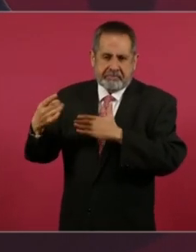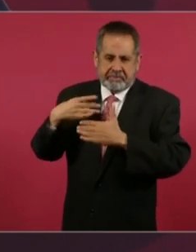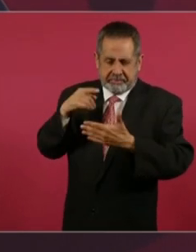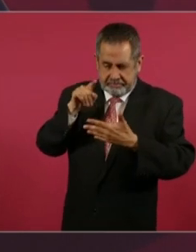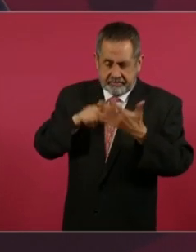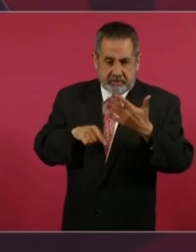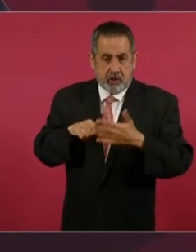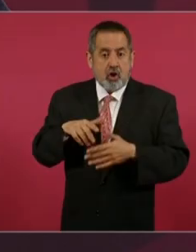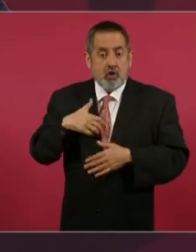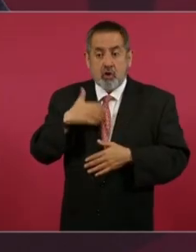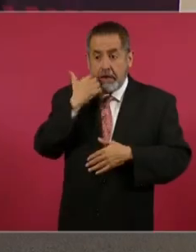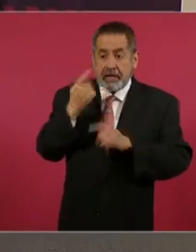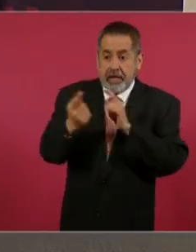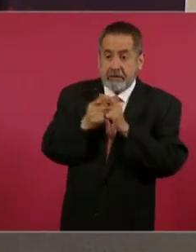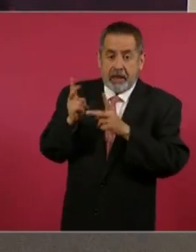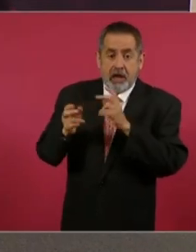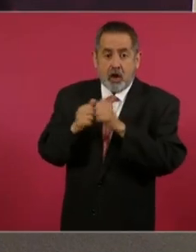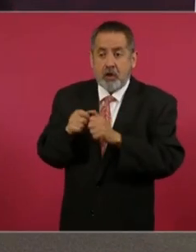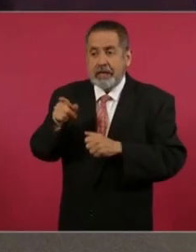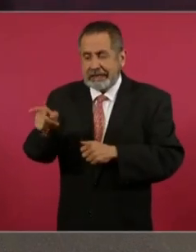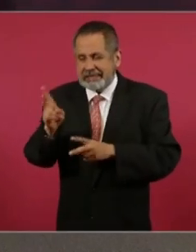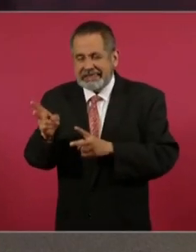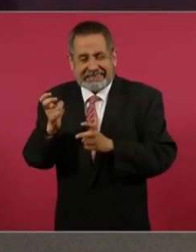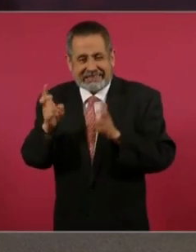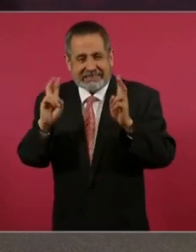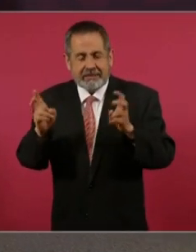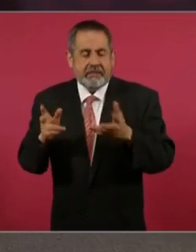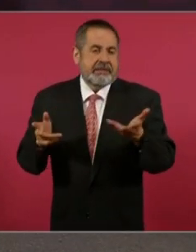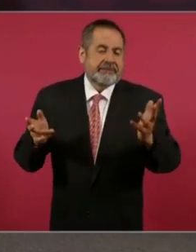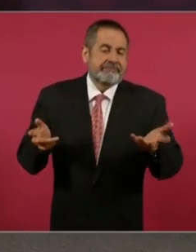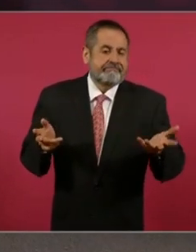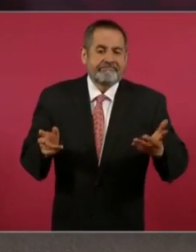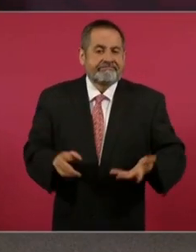Y ahora quería hablar conmigo sobre eso, pero